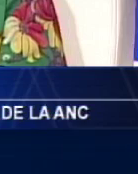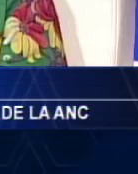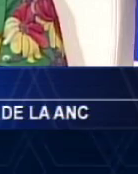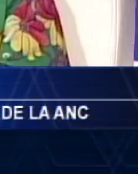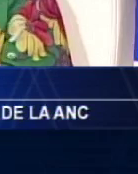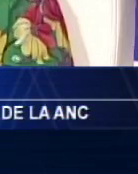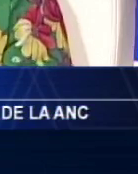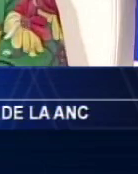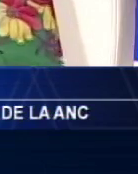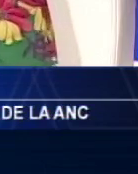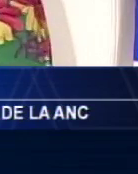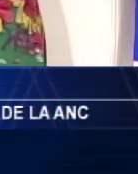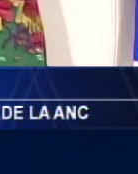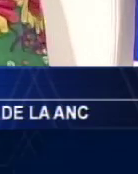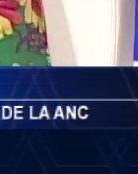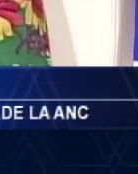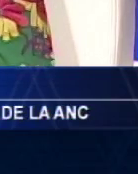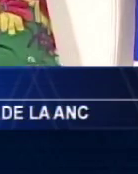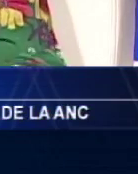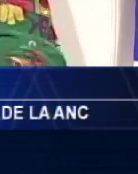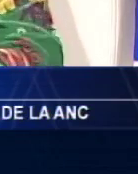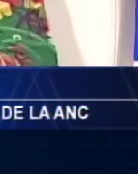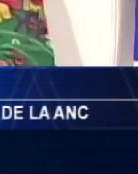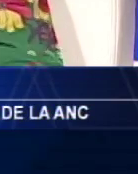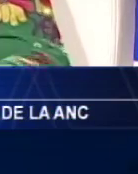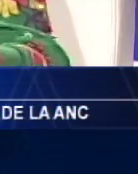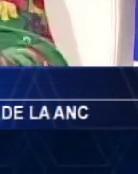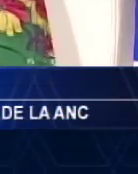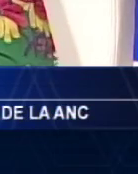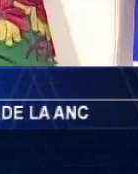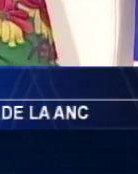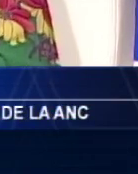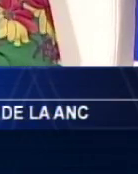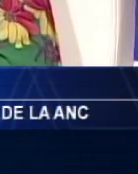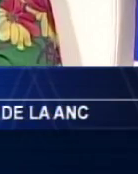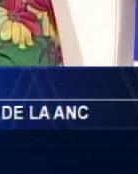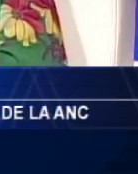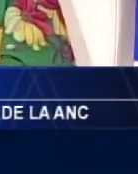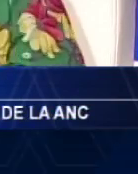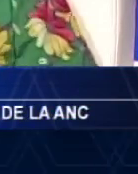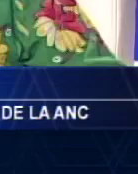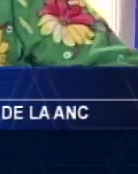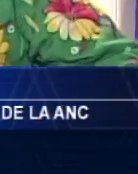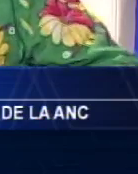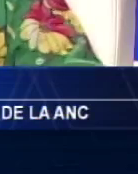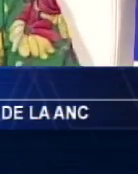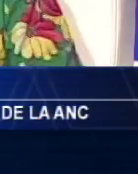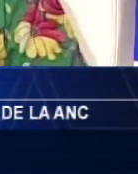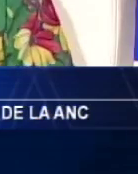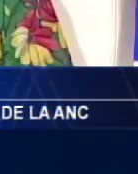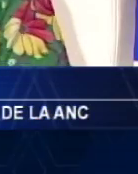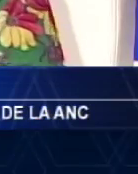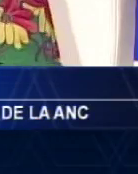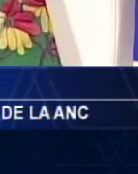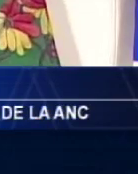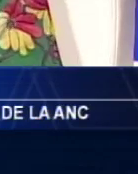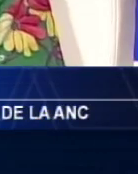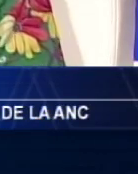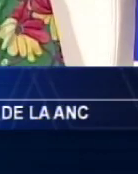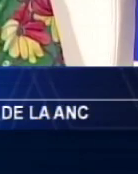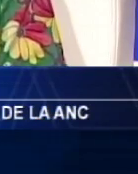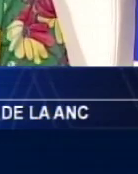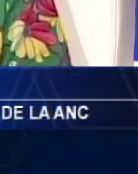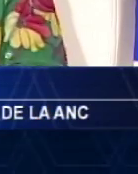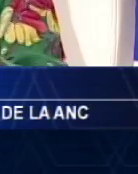de Venezuela. Una crisis económica, una inflación inducida, una situación, una distorsión